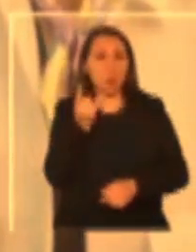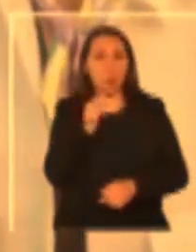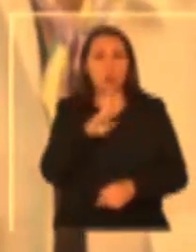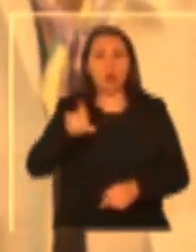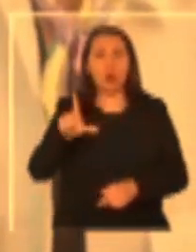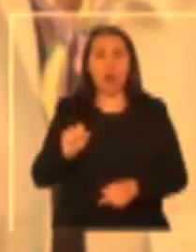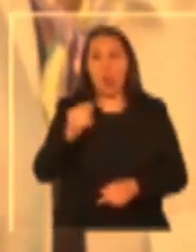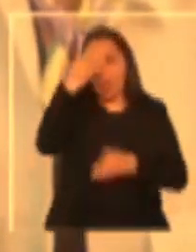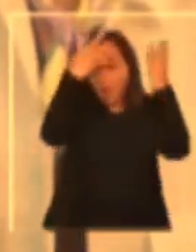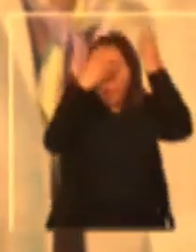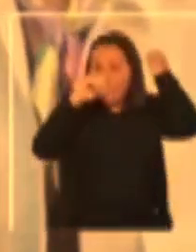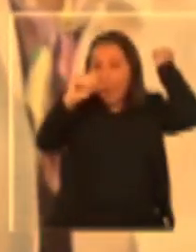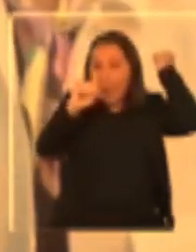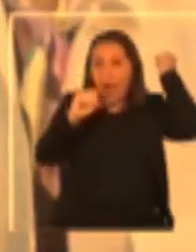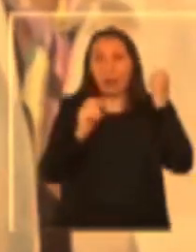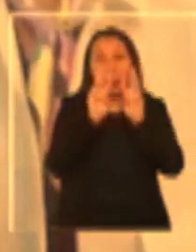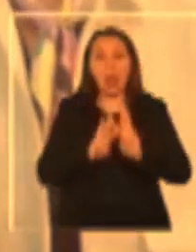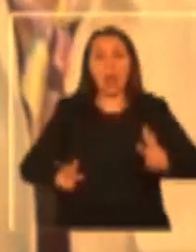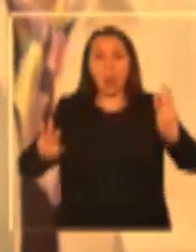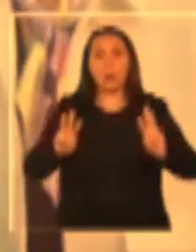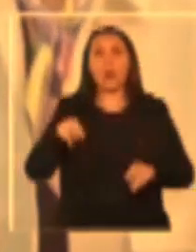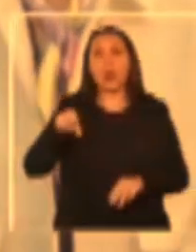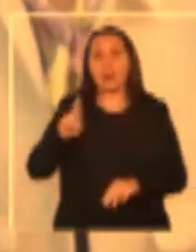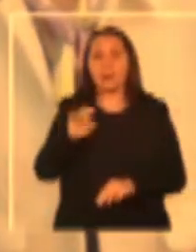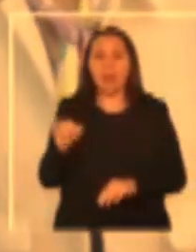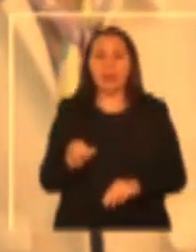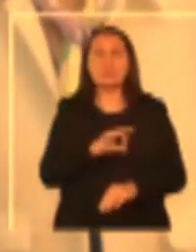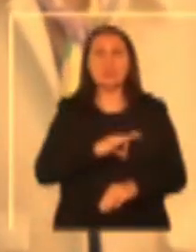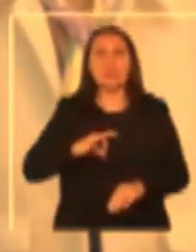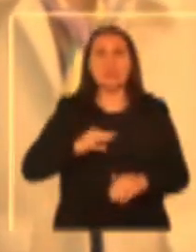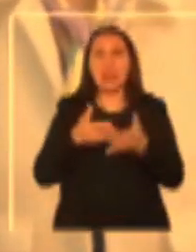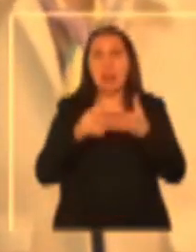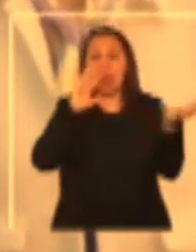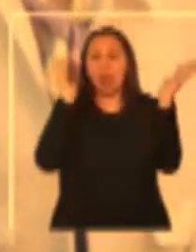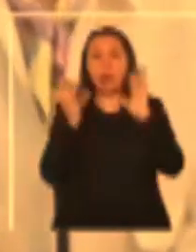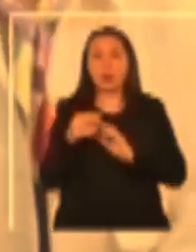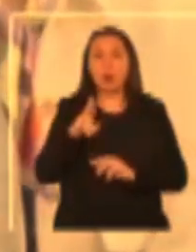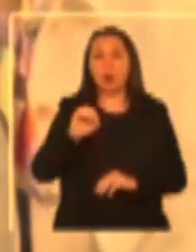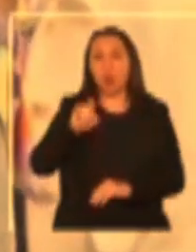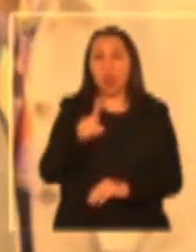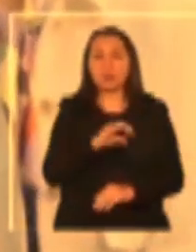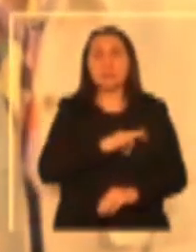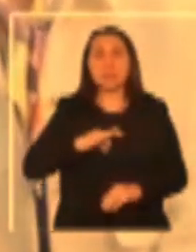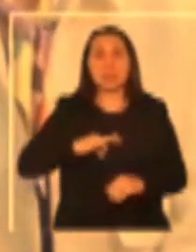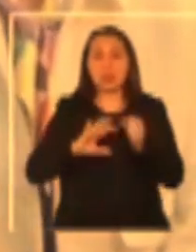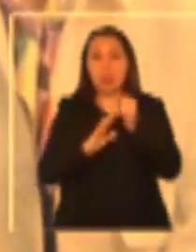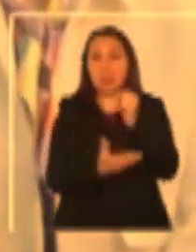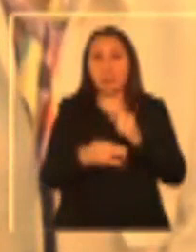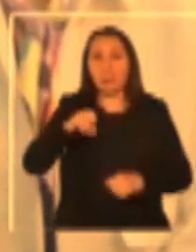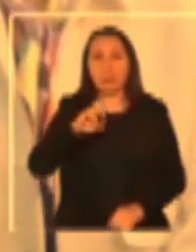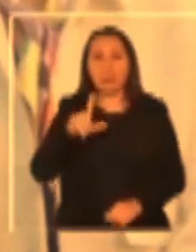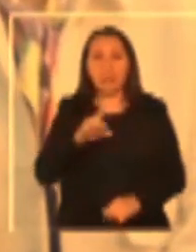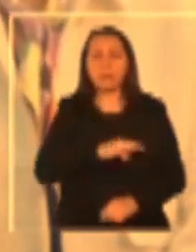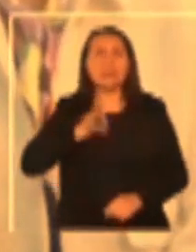nuestra embajadora ante la ONU, Pablo Narváez, con nuestra ministra de Medio Ambiente, Maisa Rojas, nuestro ministro de Hacienda, Mario Marcel, nuestra